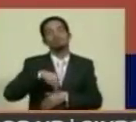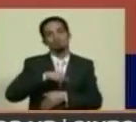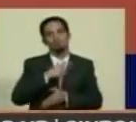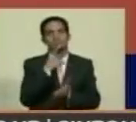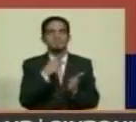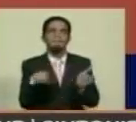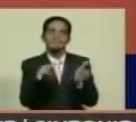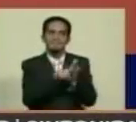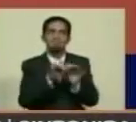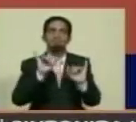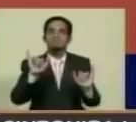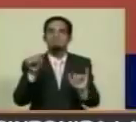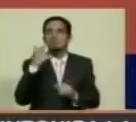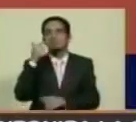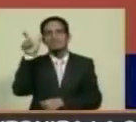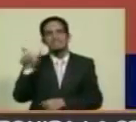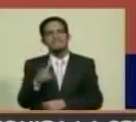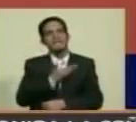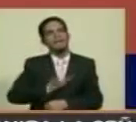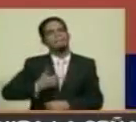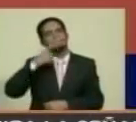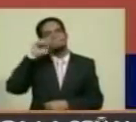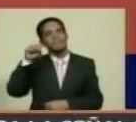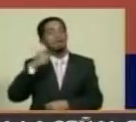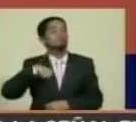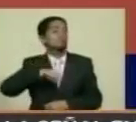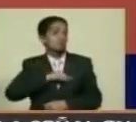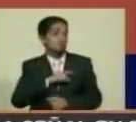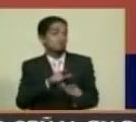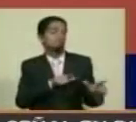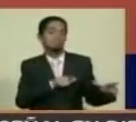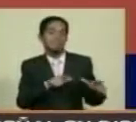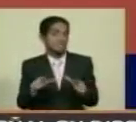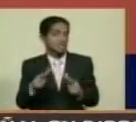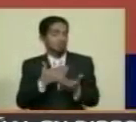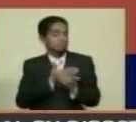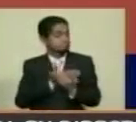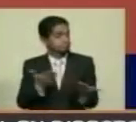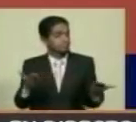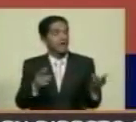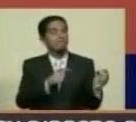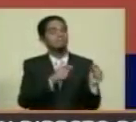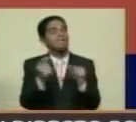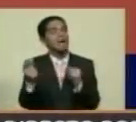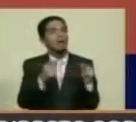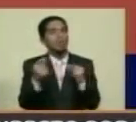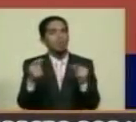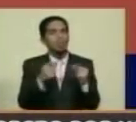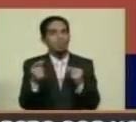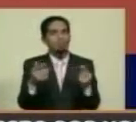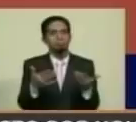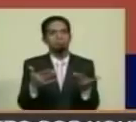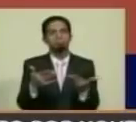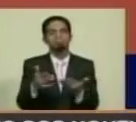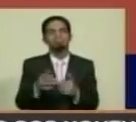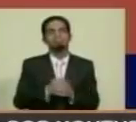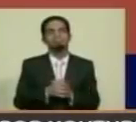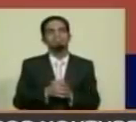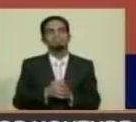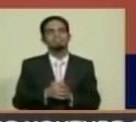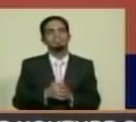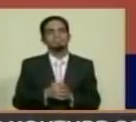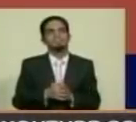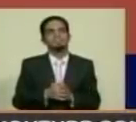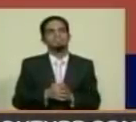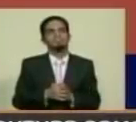presidente Nicolás Maduro y lo dijo en Naciones Unidas. Estamos listos para un proceso de diálogo que sea facilitado por quien quiera facilitarlo,